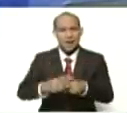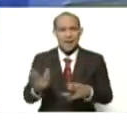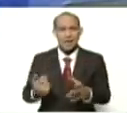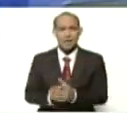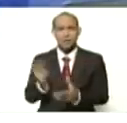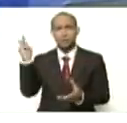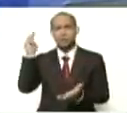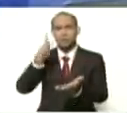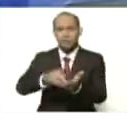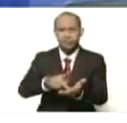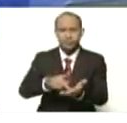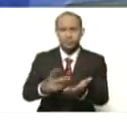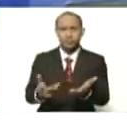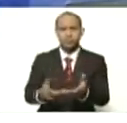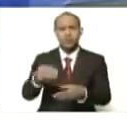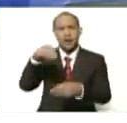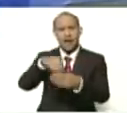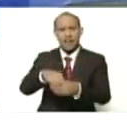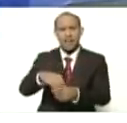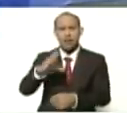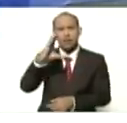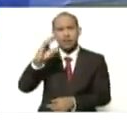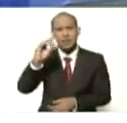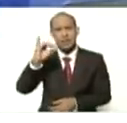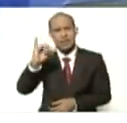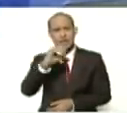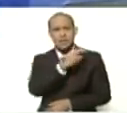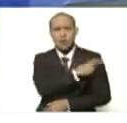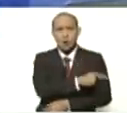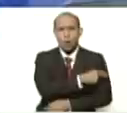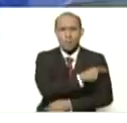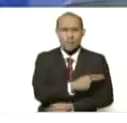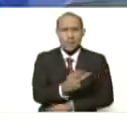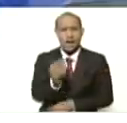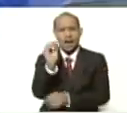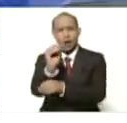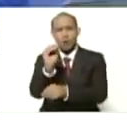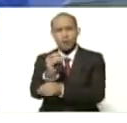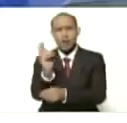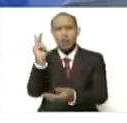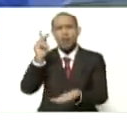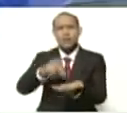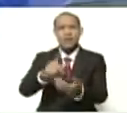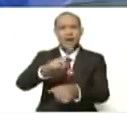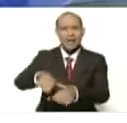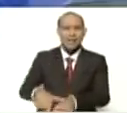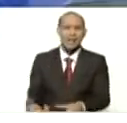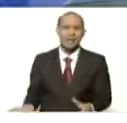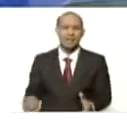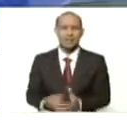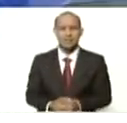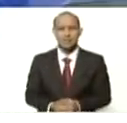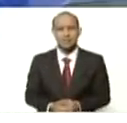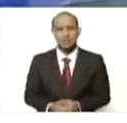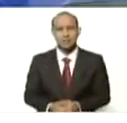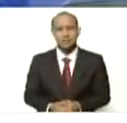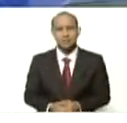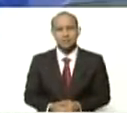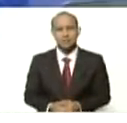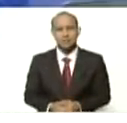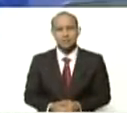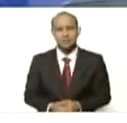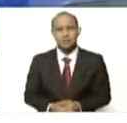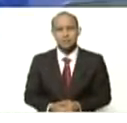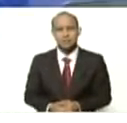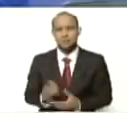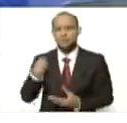tarde a los centros de tratamiento la gente está llegando tarde me